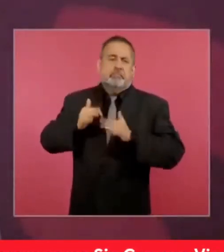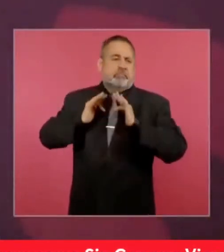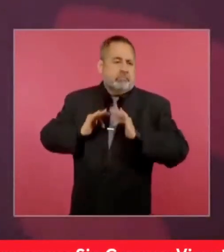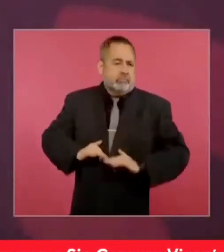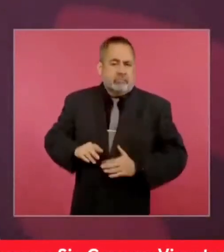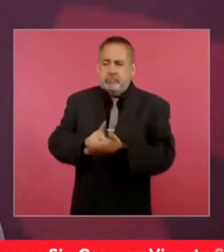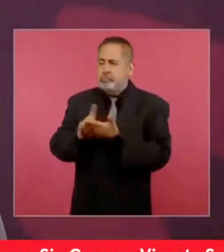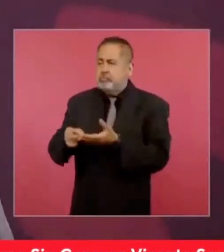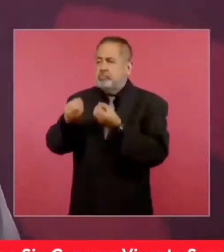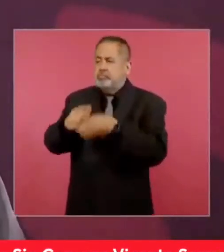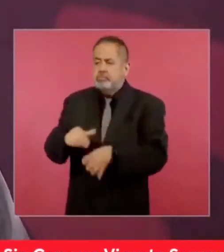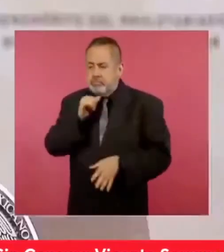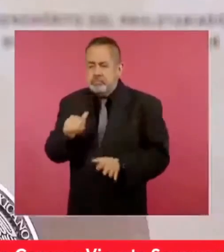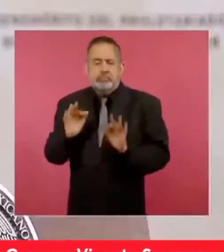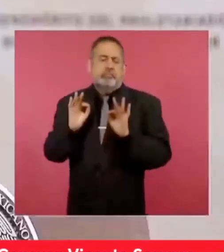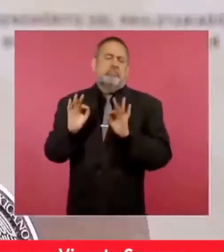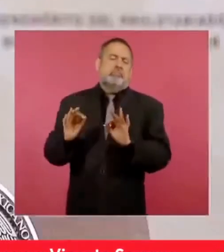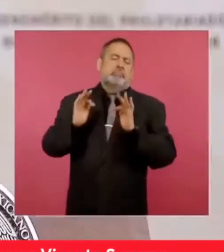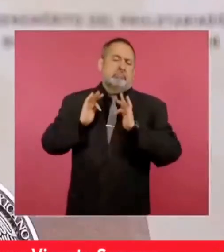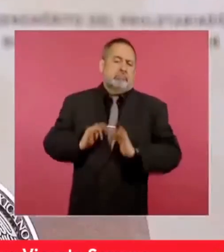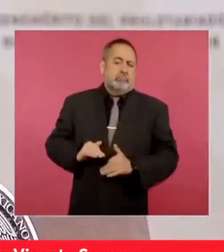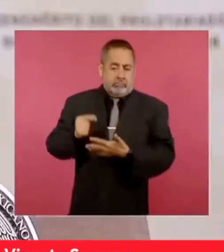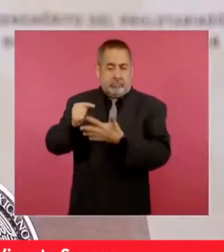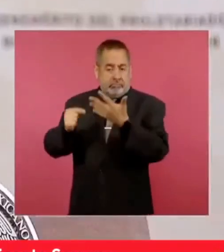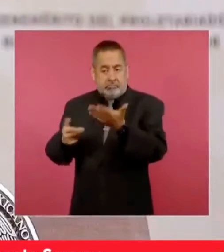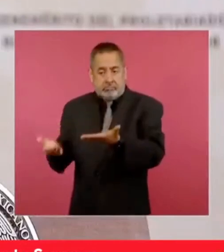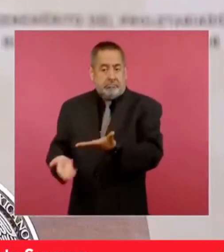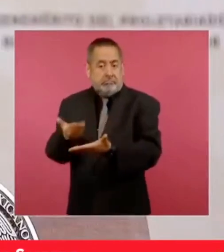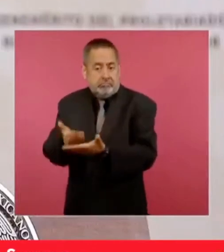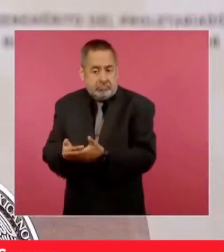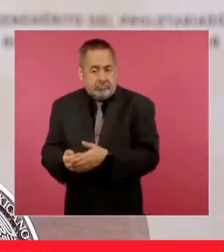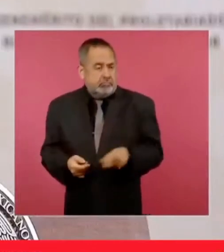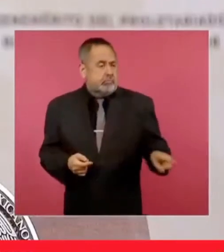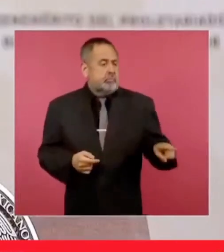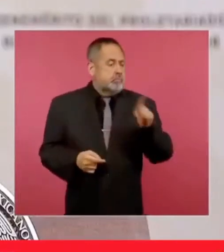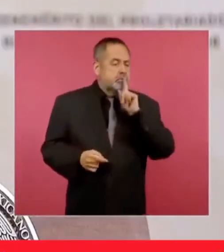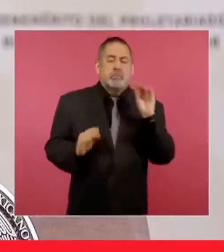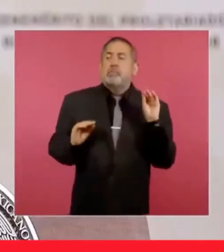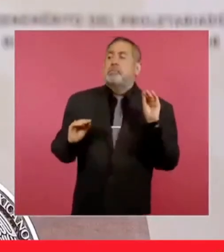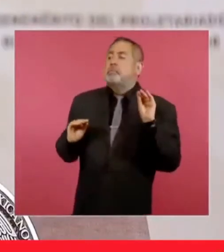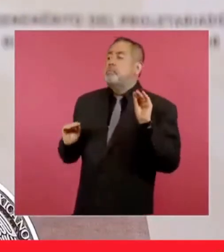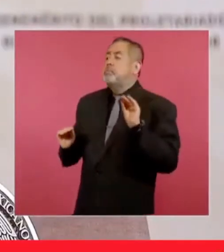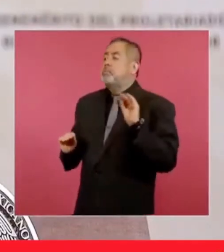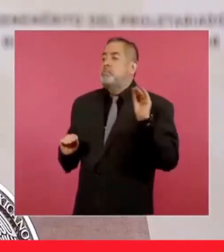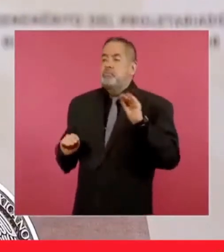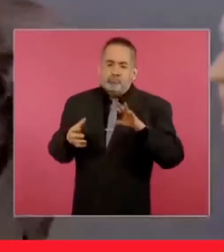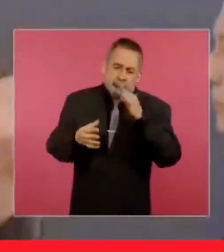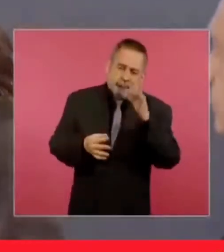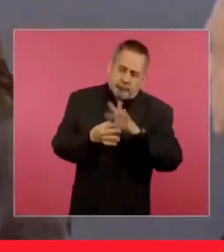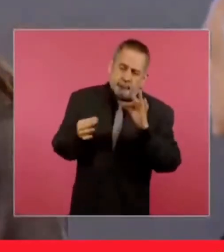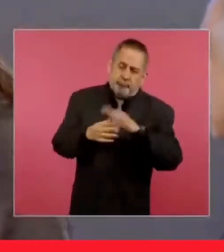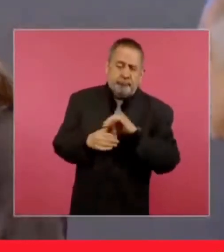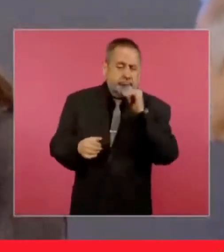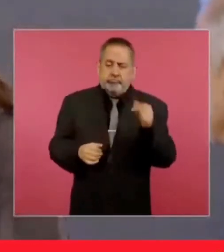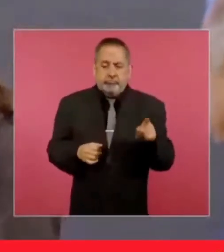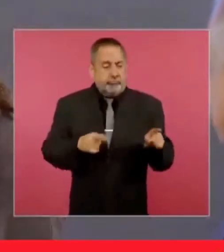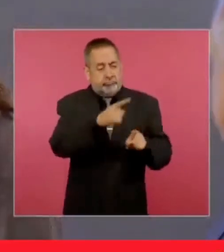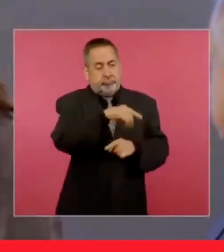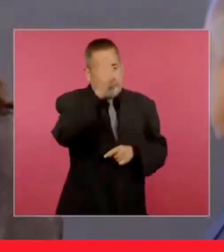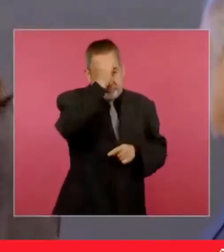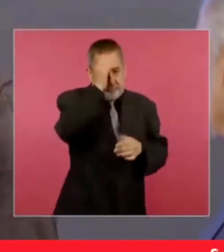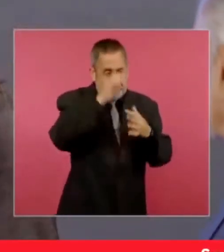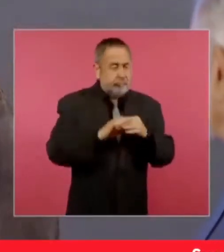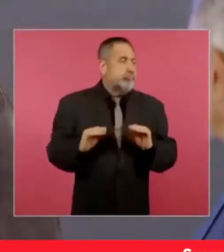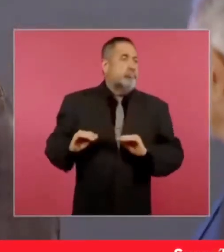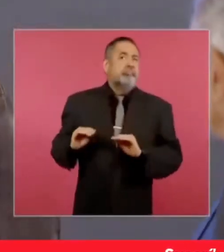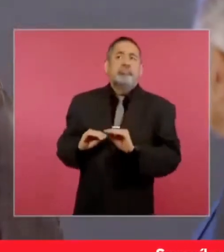los trabajadores. De todo esto no hablan los medios de comunicación, tampoco los opinólogos de la derecha.